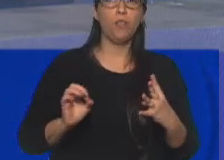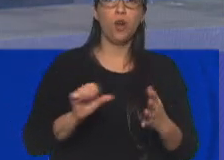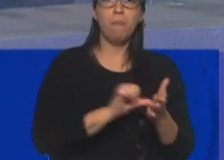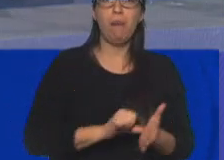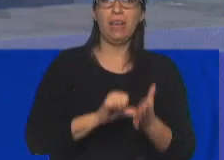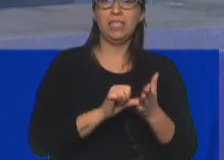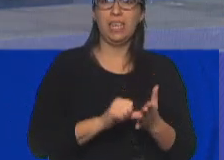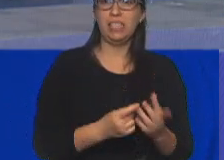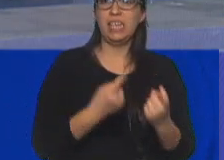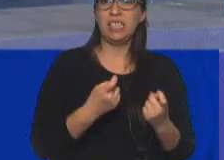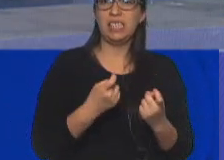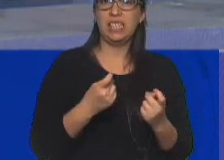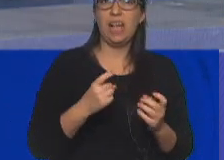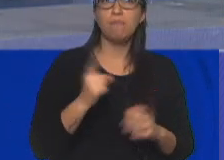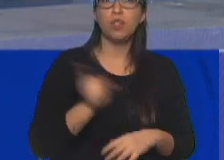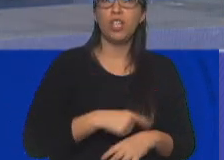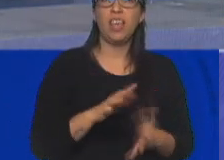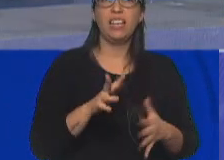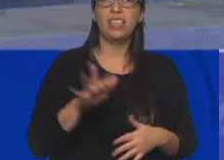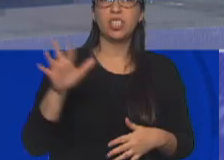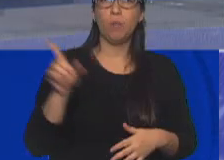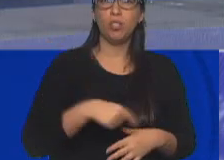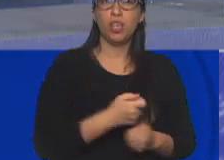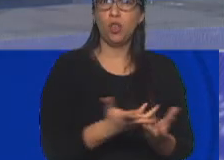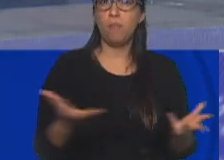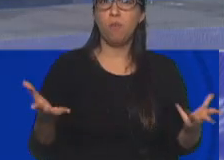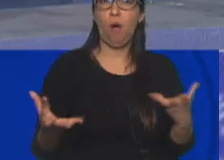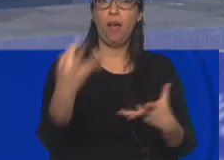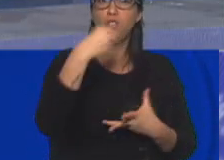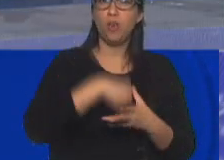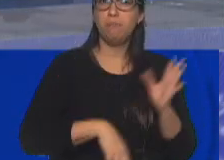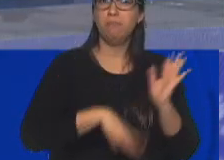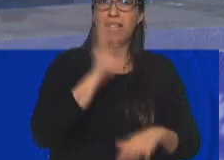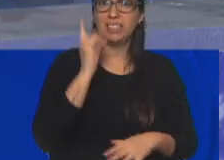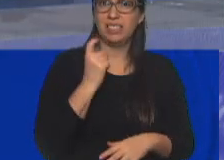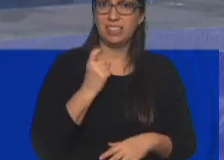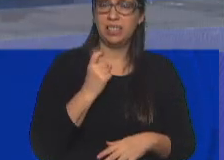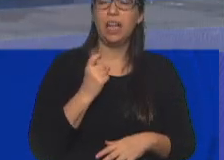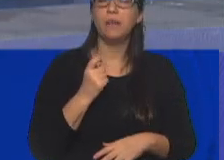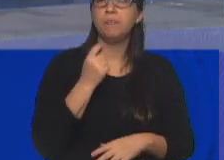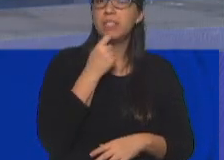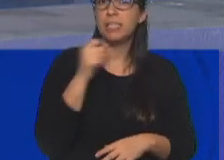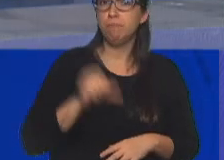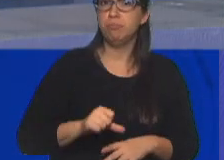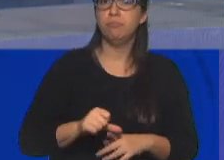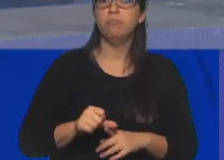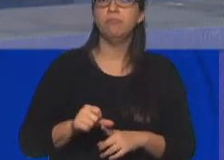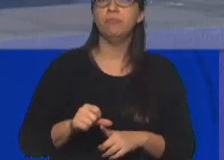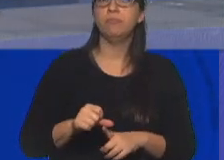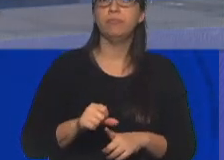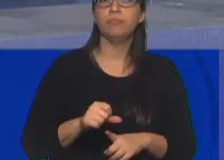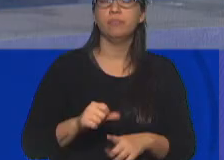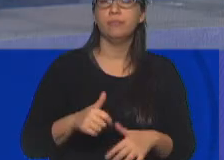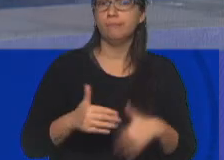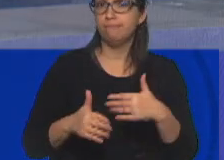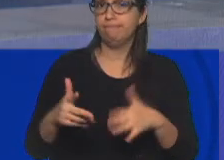sumar un porcentaje del 35% de la población, es probable que en el Parlamento estén dadas las